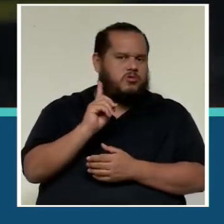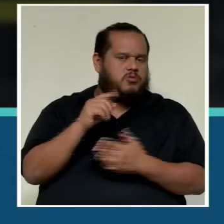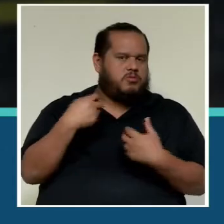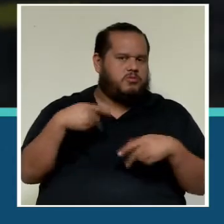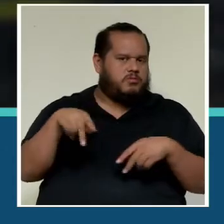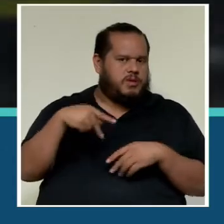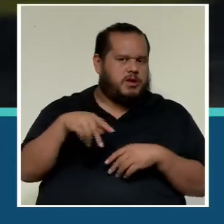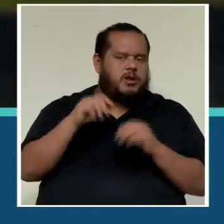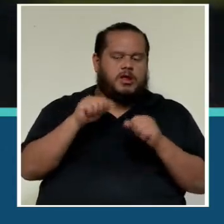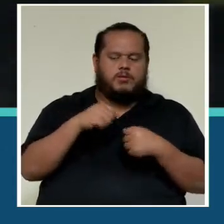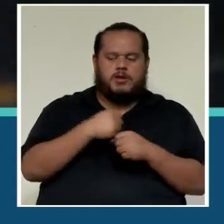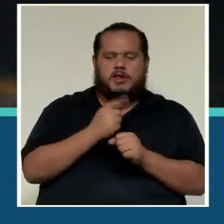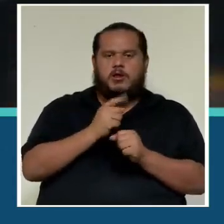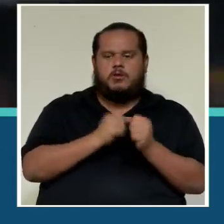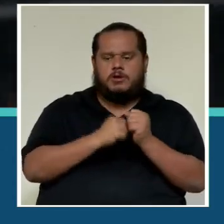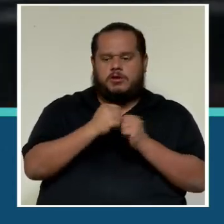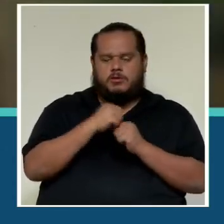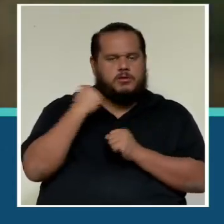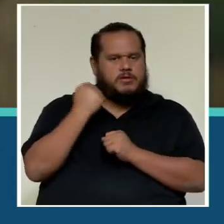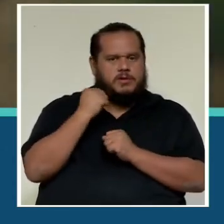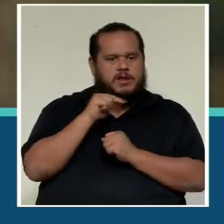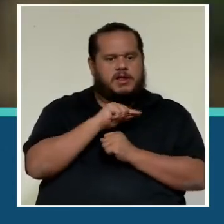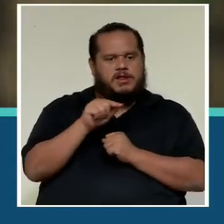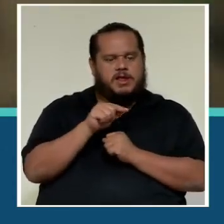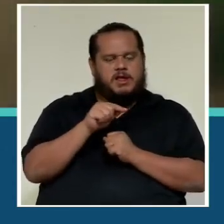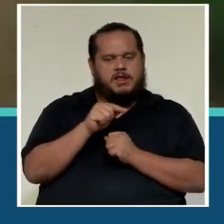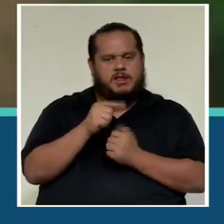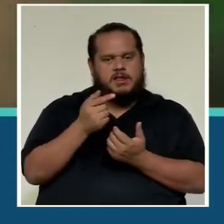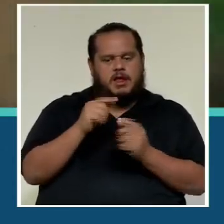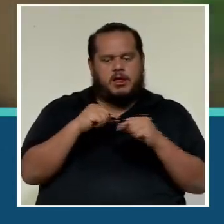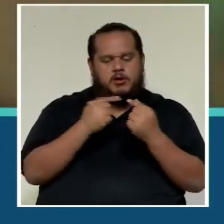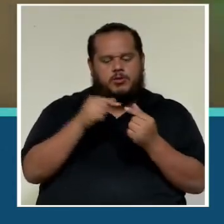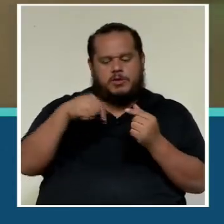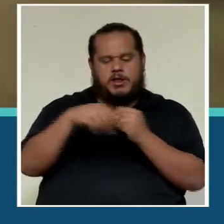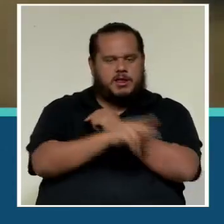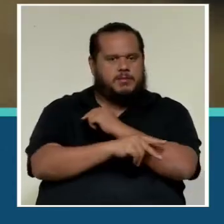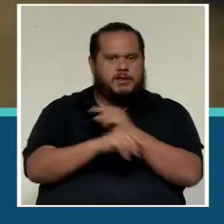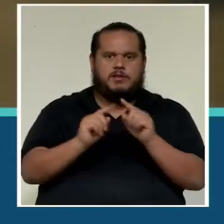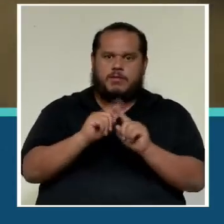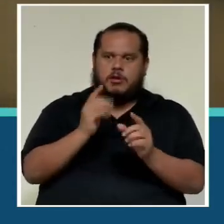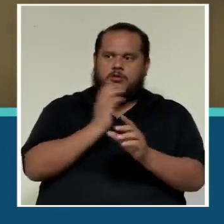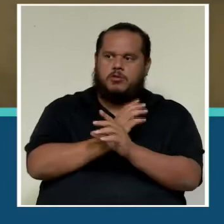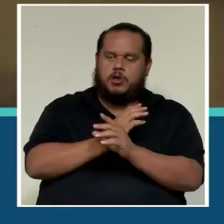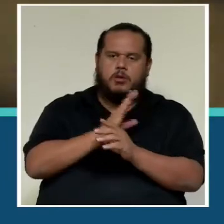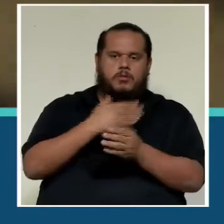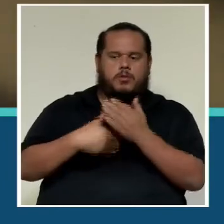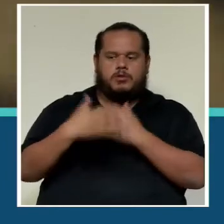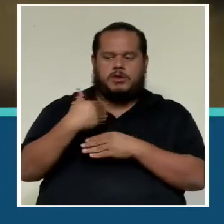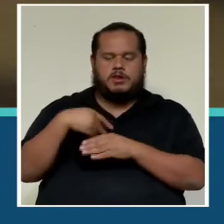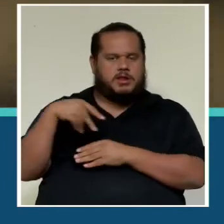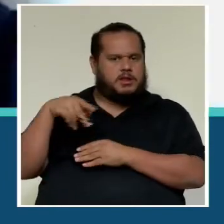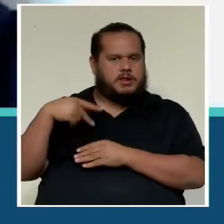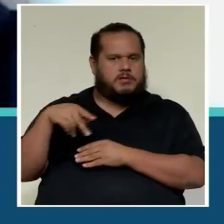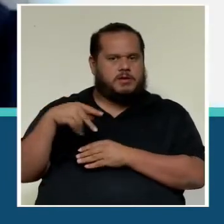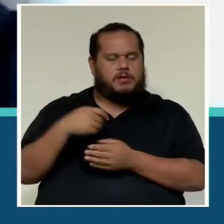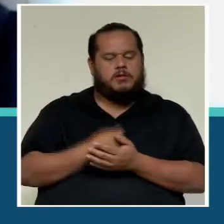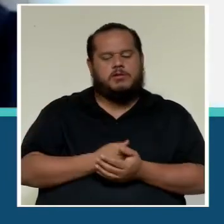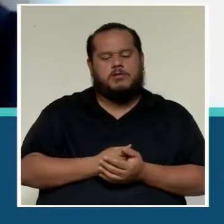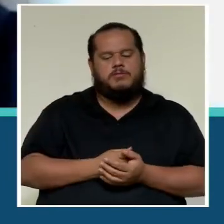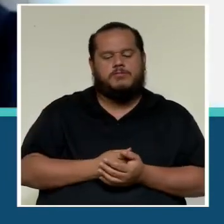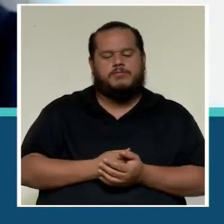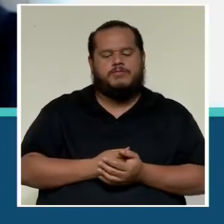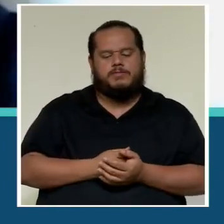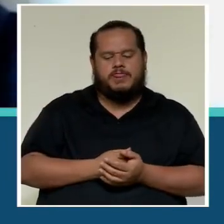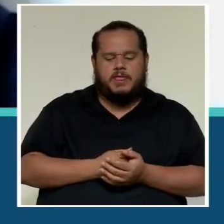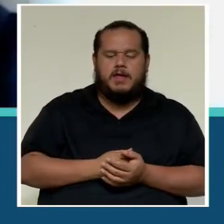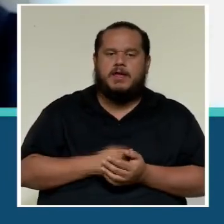puedan conformar una estructura fuerte de esas pandillas en el país, pero que sí son de cuidado por sus antecedentes peligrosos. Donde hay